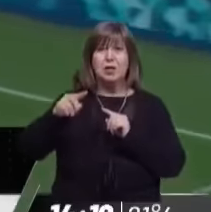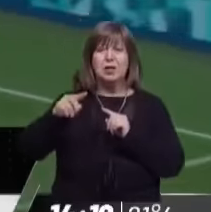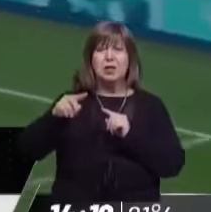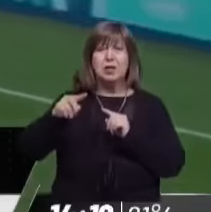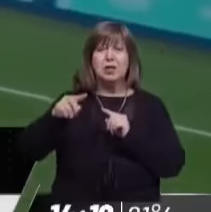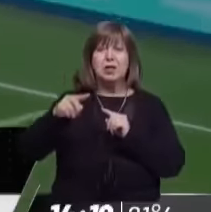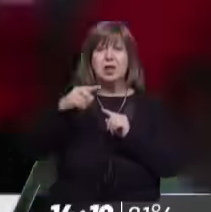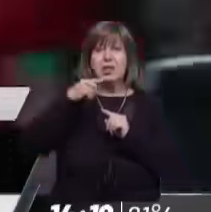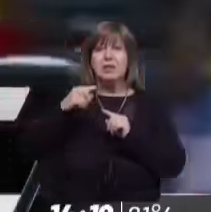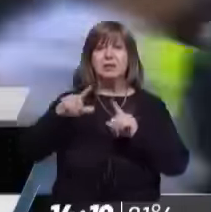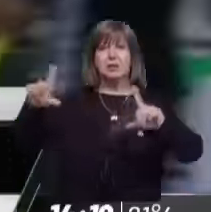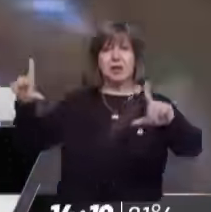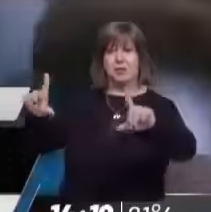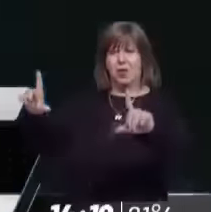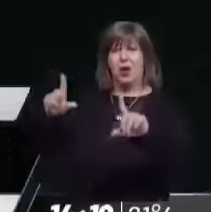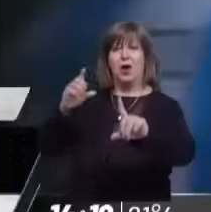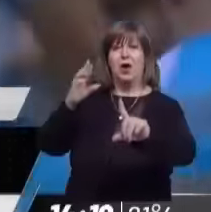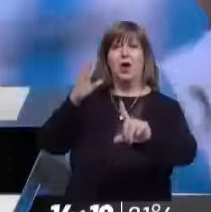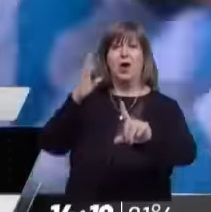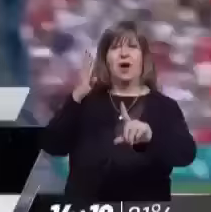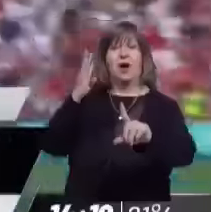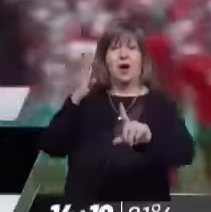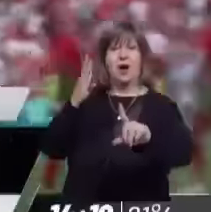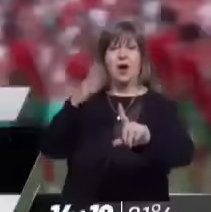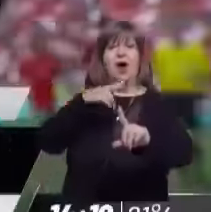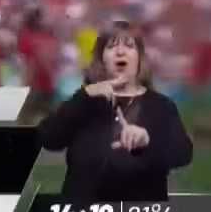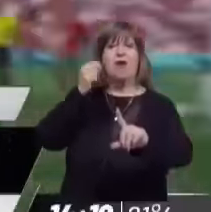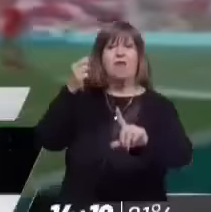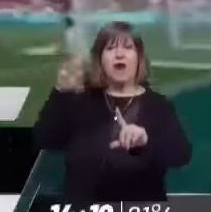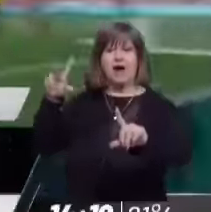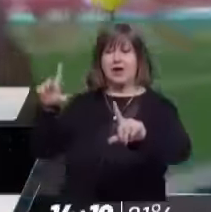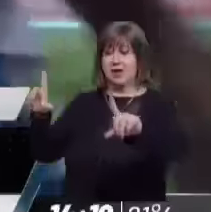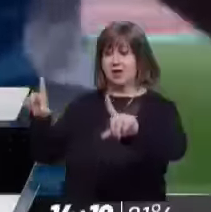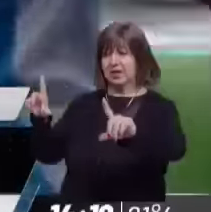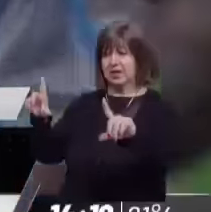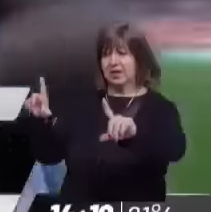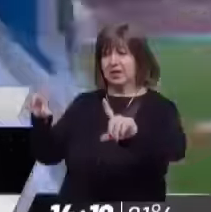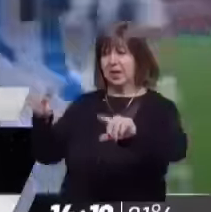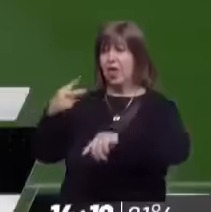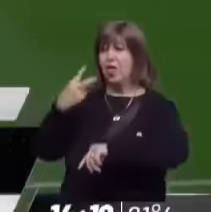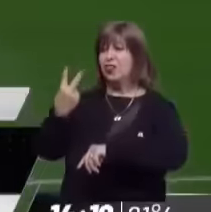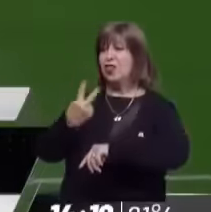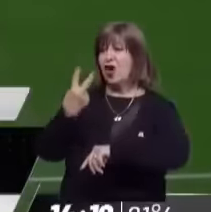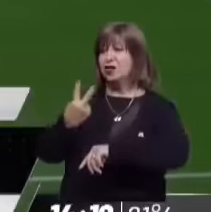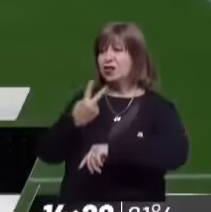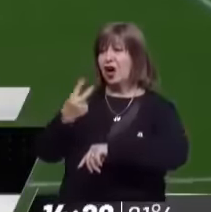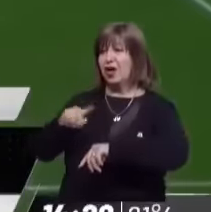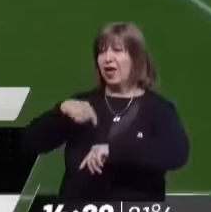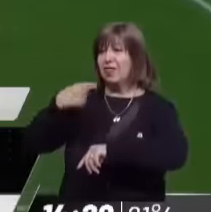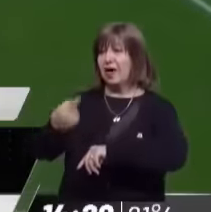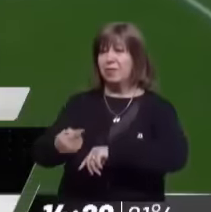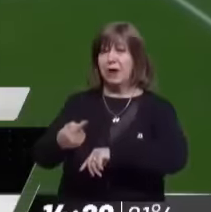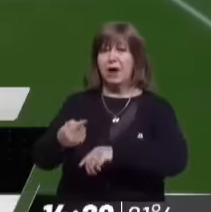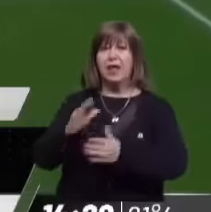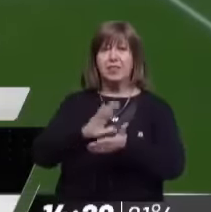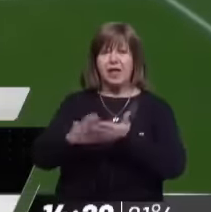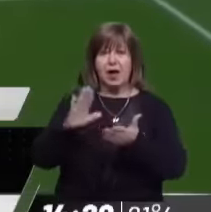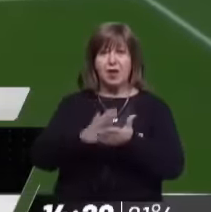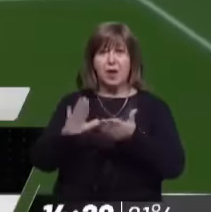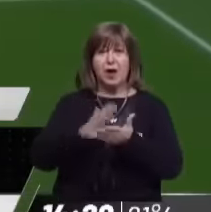fue revisada por el VAR y 2 horas más tarde... ¡Qué barbaridad! 2 horas después... Se reanudó el